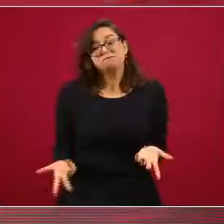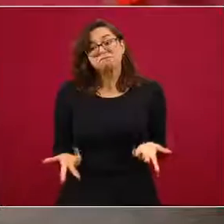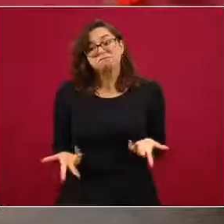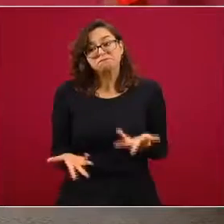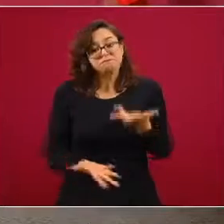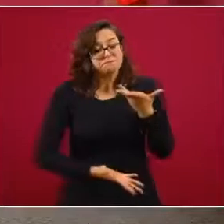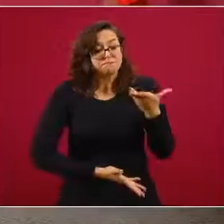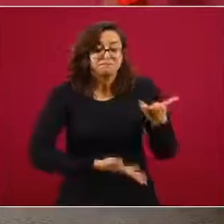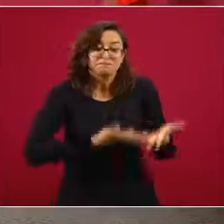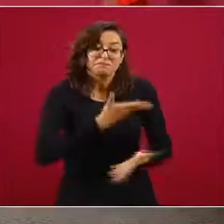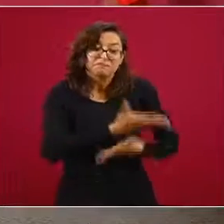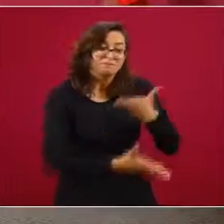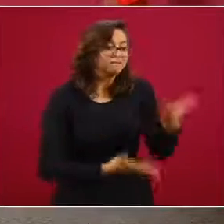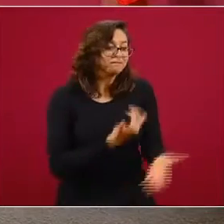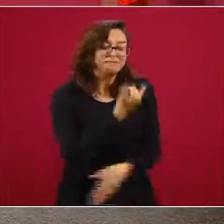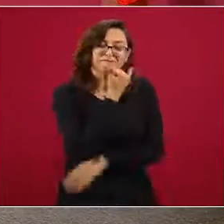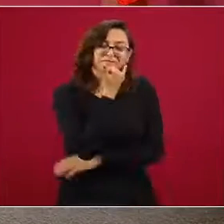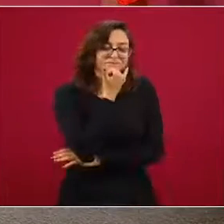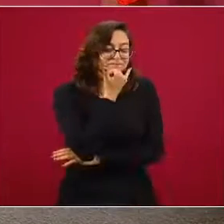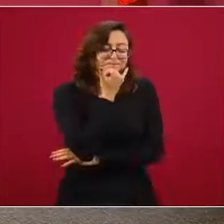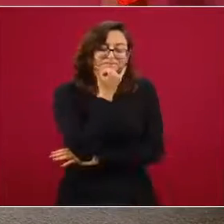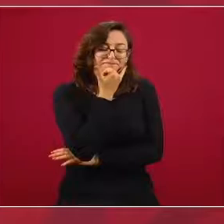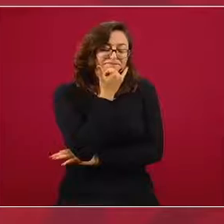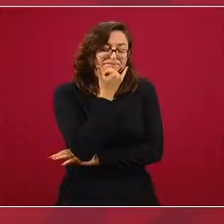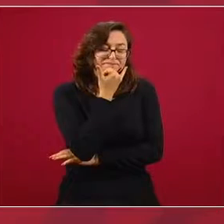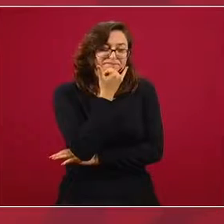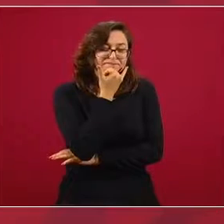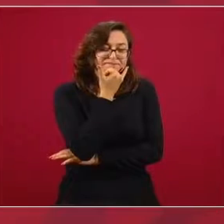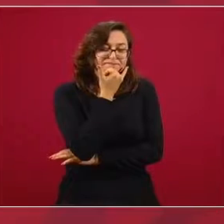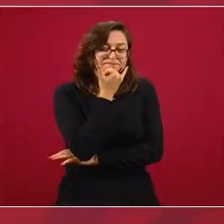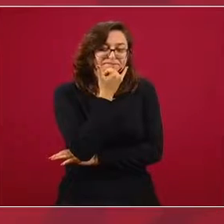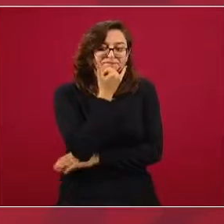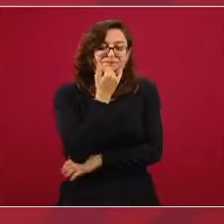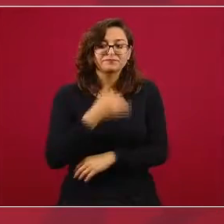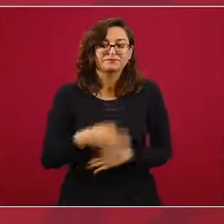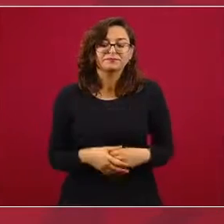Ofrezco disculpa por anticipado,